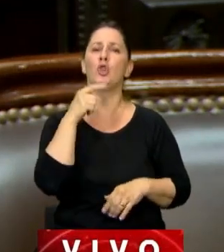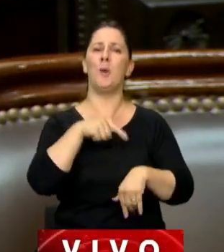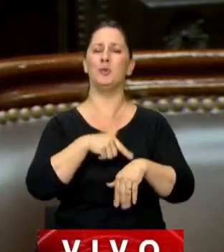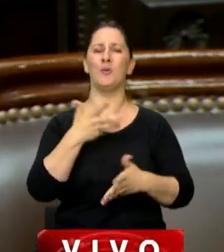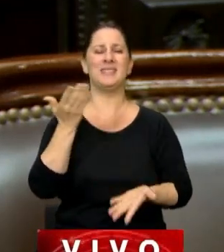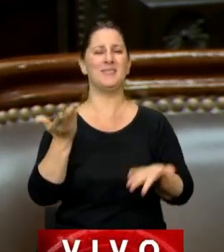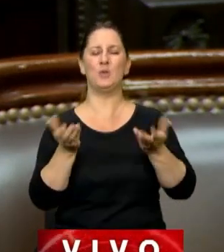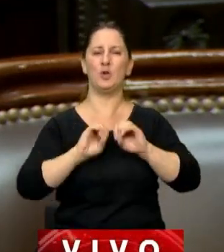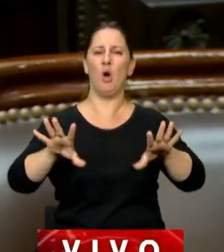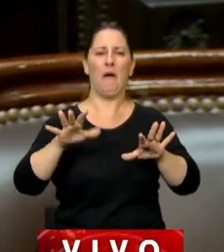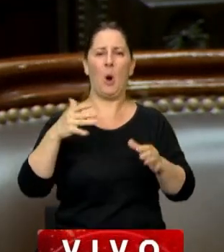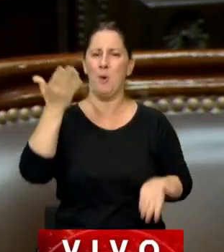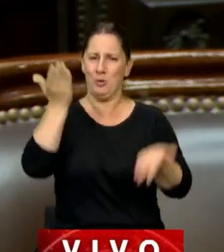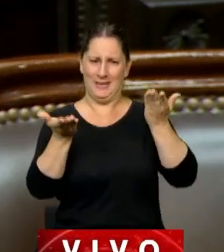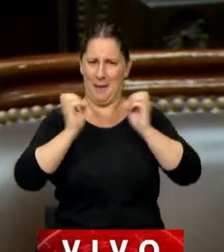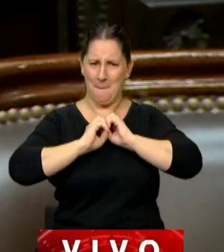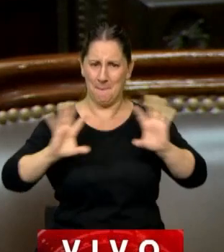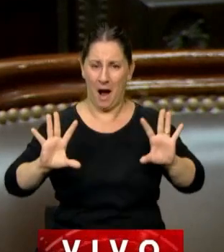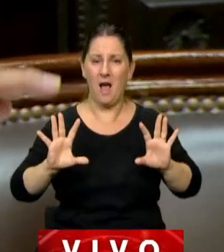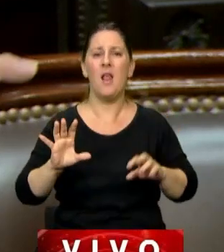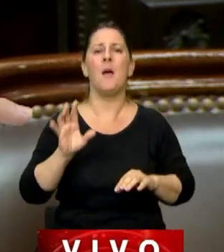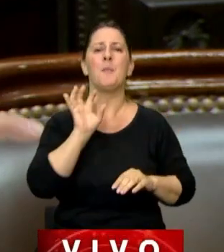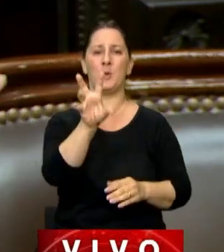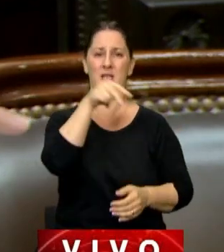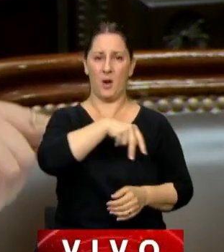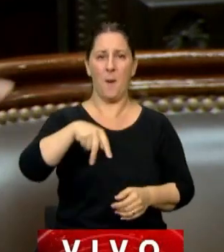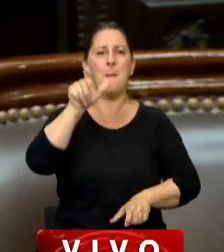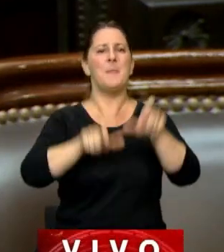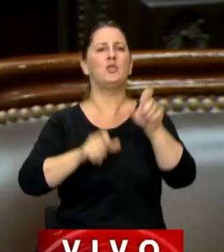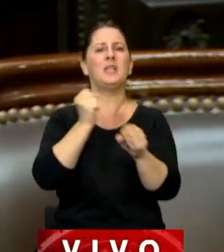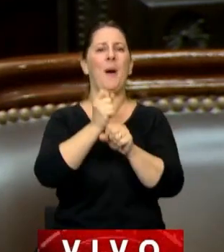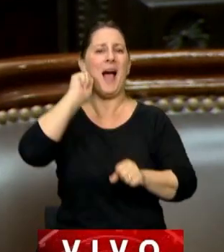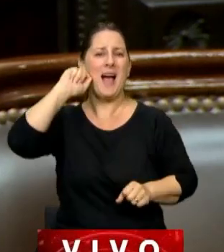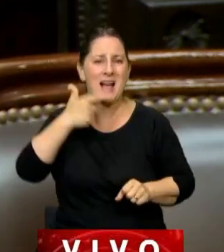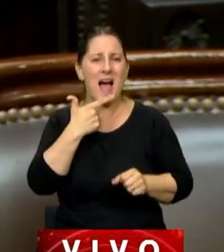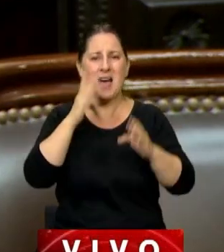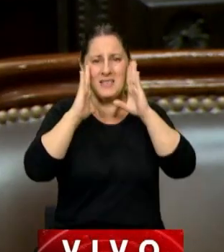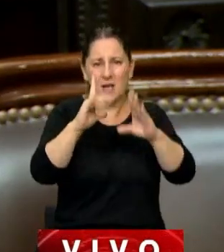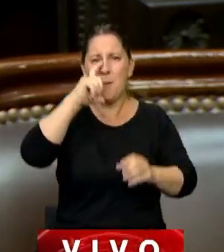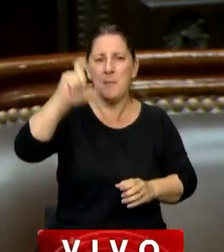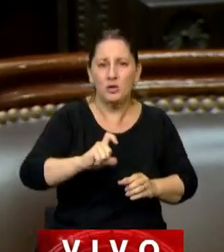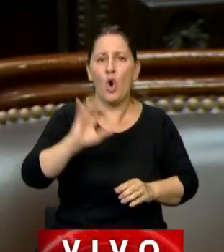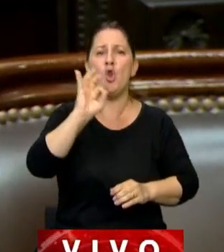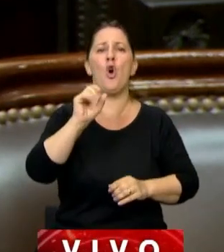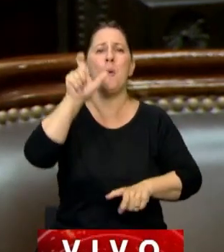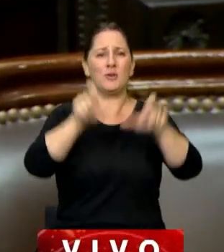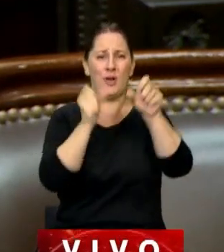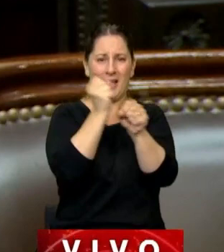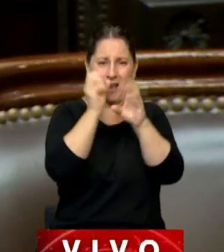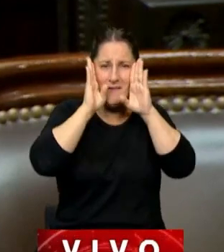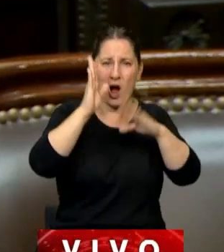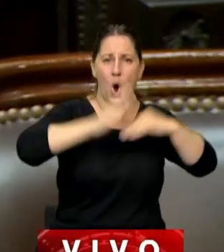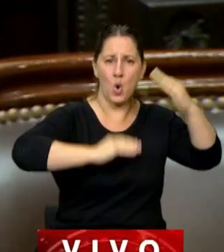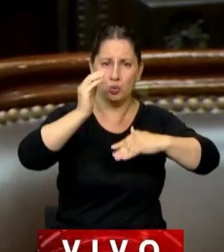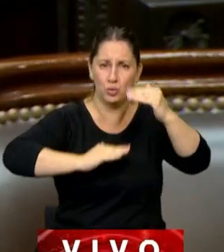injusticia permanente en la provincia de Neuquén, como lo es los trabajadores del gas y del petróleo, por ejemplo, de la construcción. Cómo